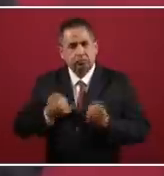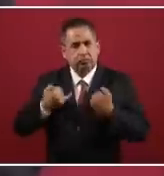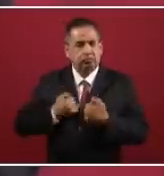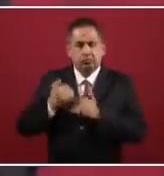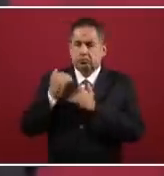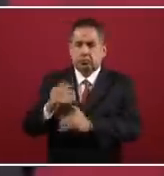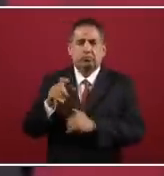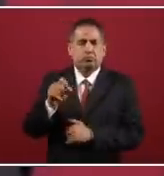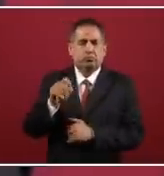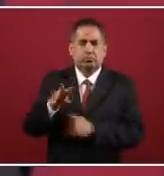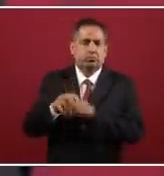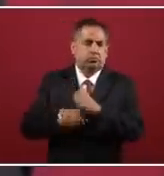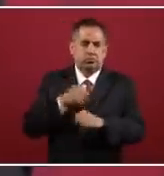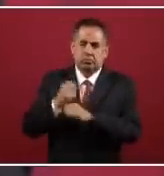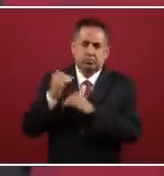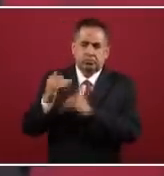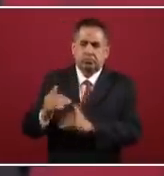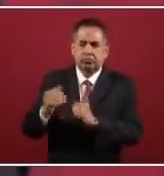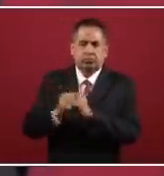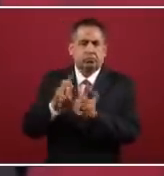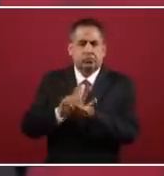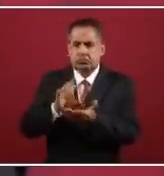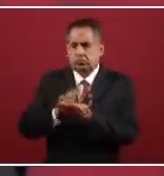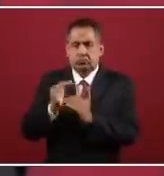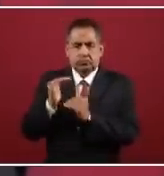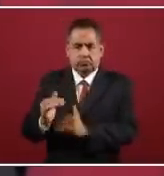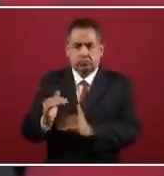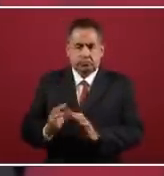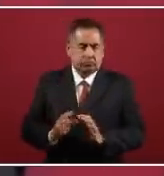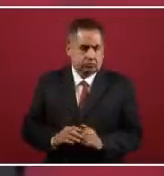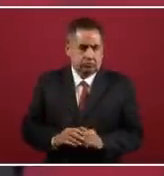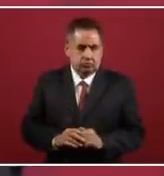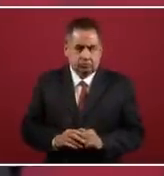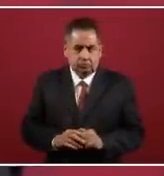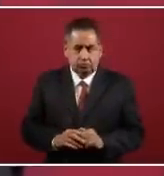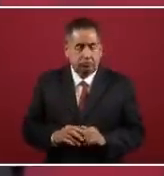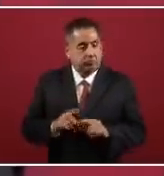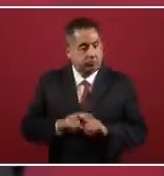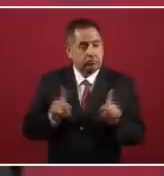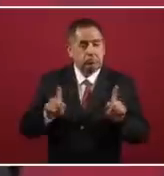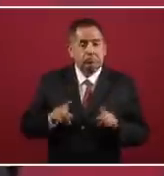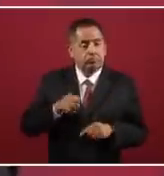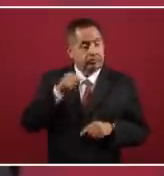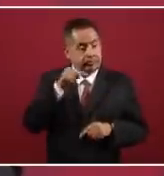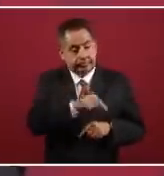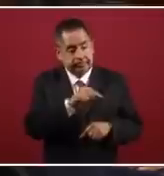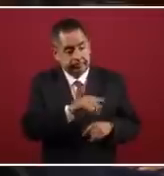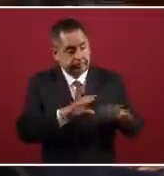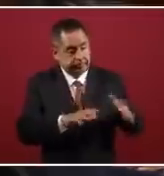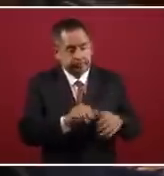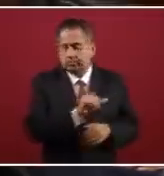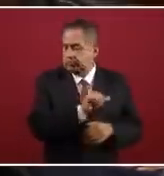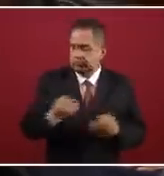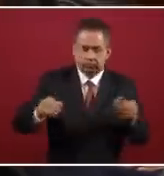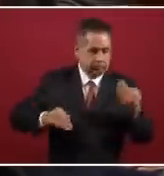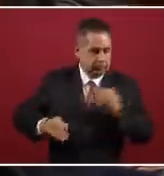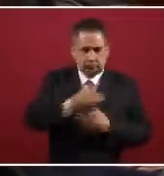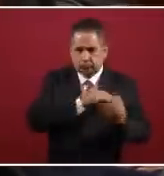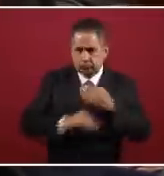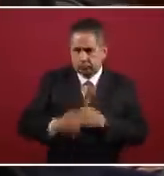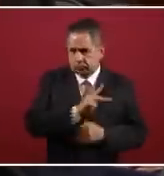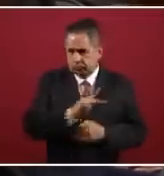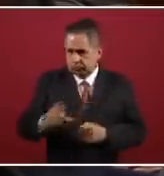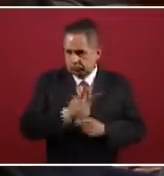hasta 29 con discapacidad. En el caso de la Mixteca es a todos.